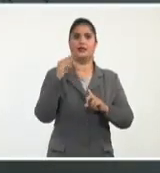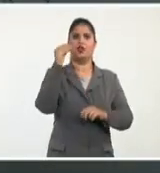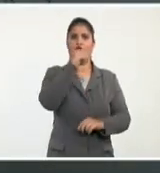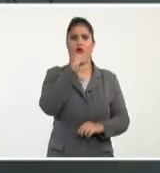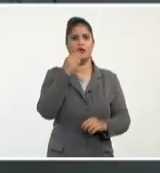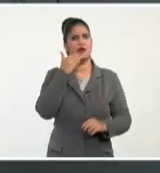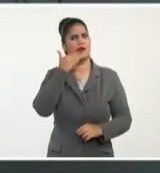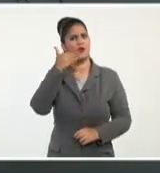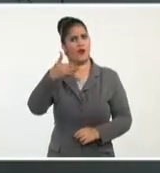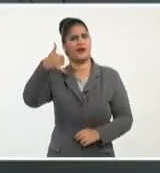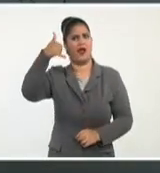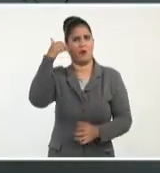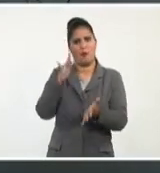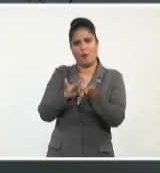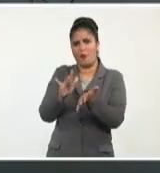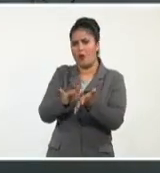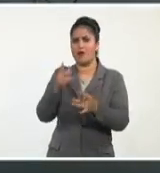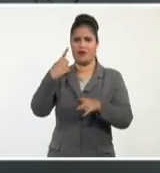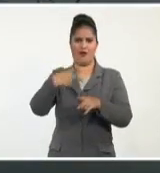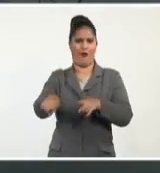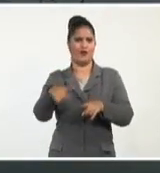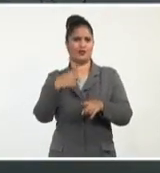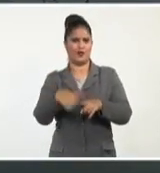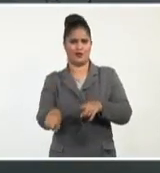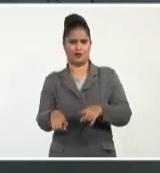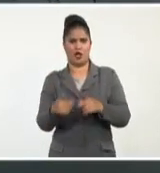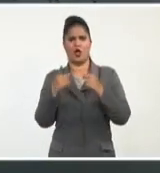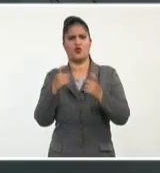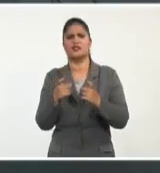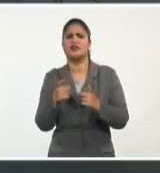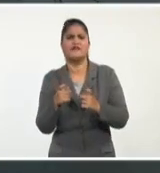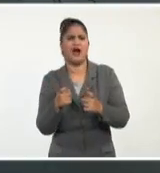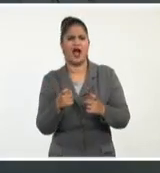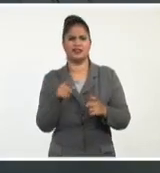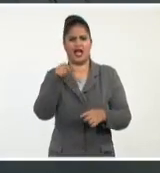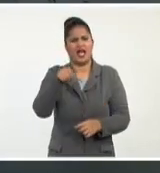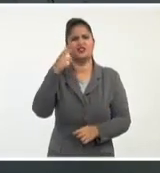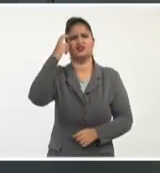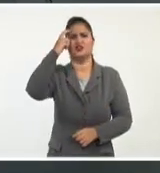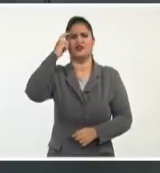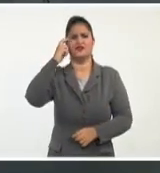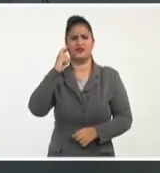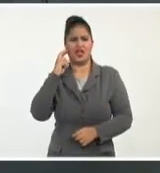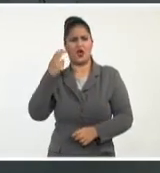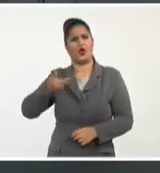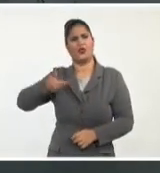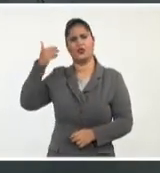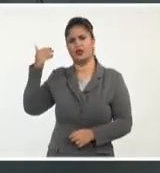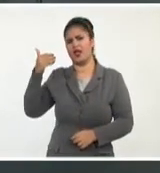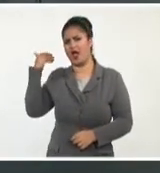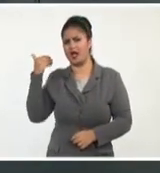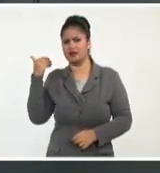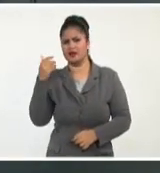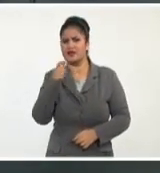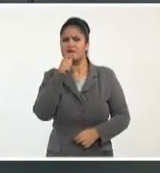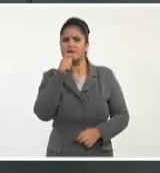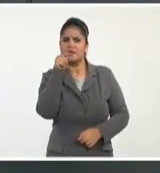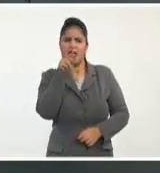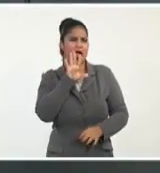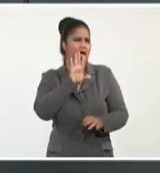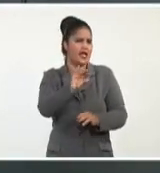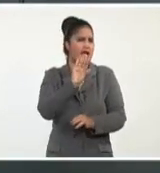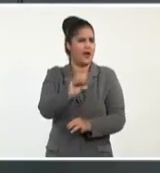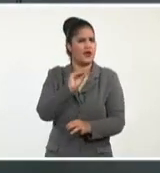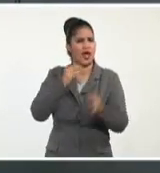los radioaficionados ya no son útiles. Bueno, quizás, no sé quién pueda pensar eso, pero yo aquí está demostrado que el radioaficionado sí